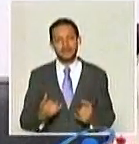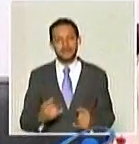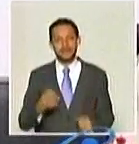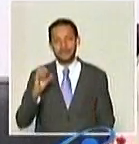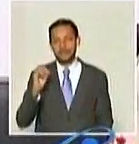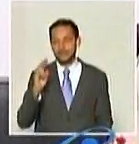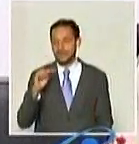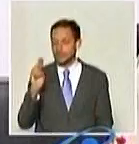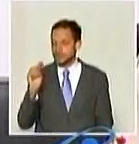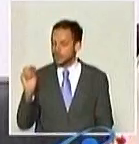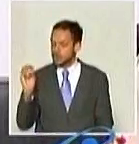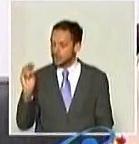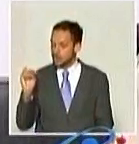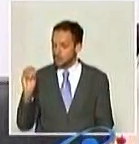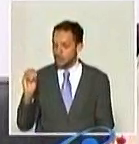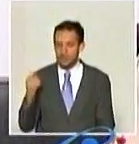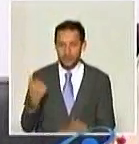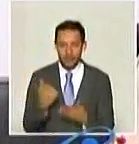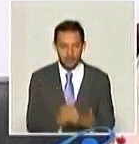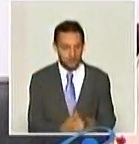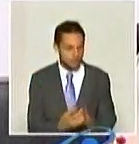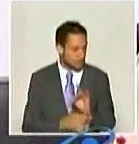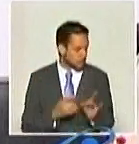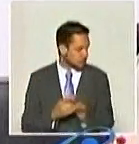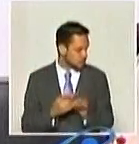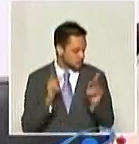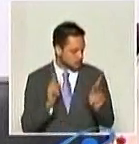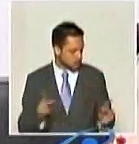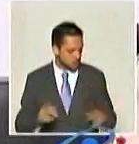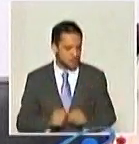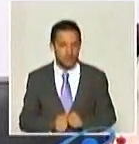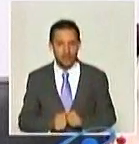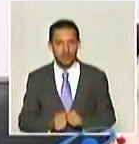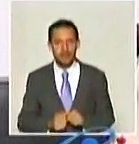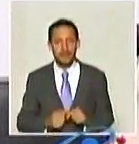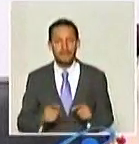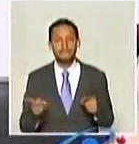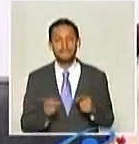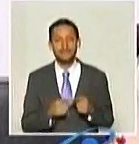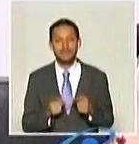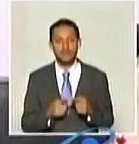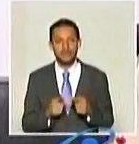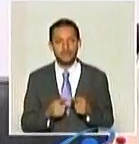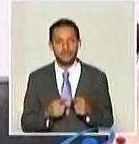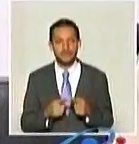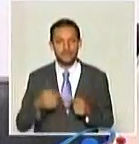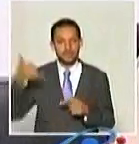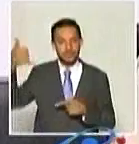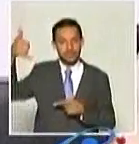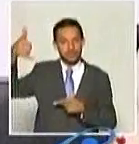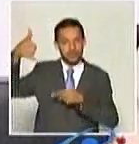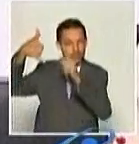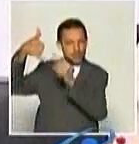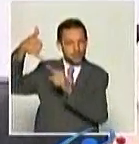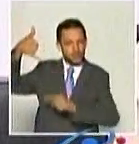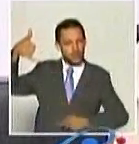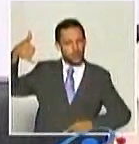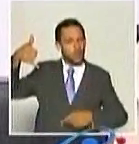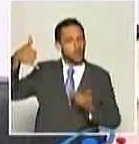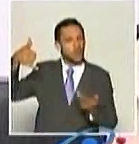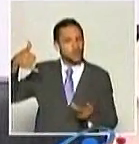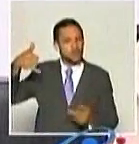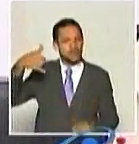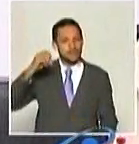combinar técnicas con el paciente. Una de ellas es la colocación de las bolsas de ozono. Eso consiste,